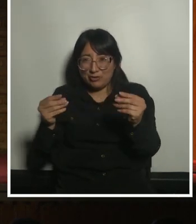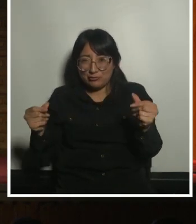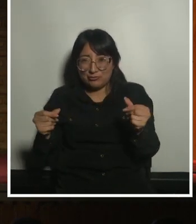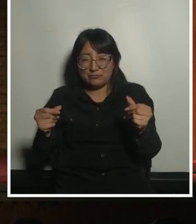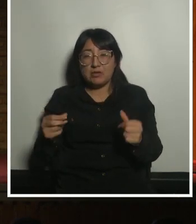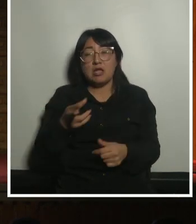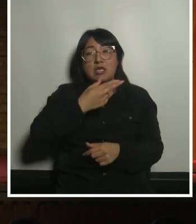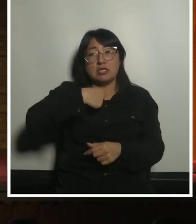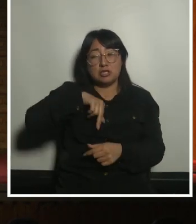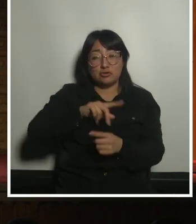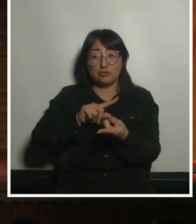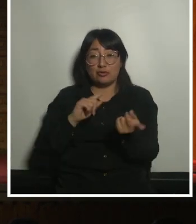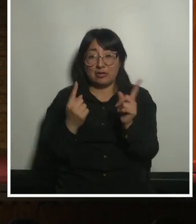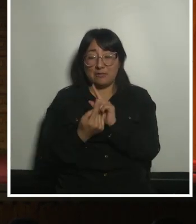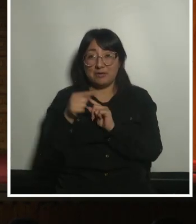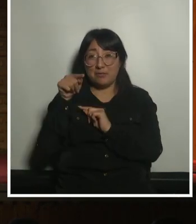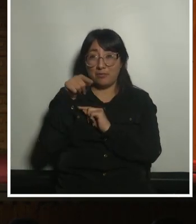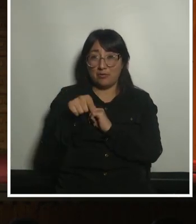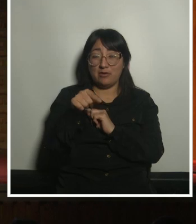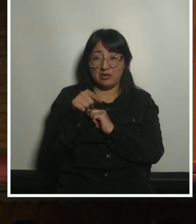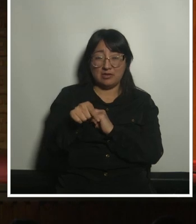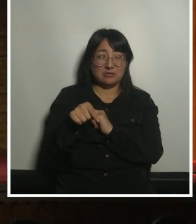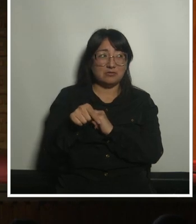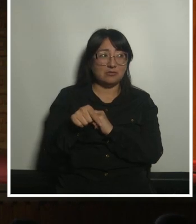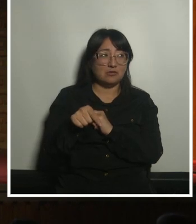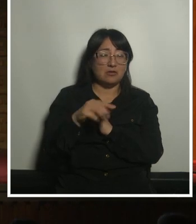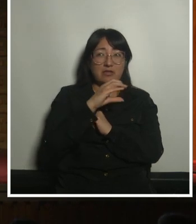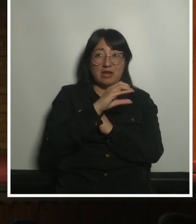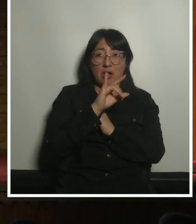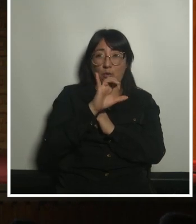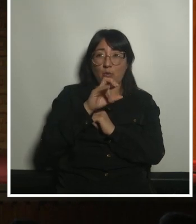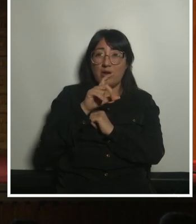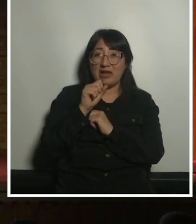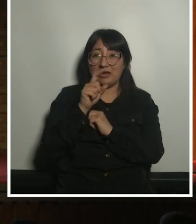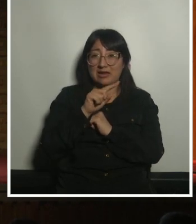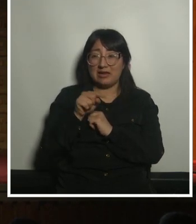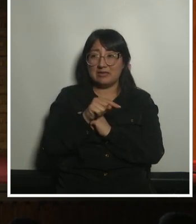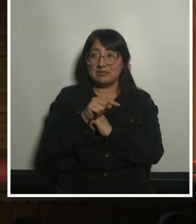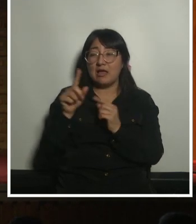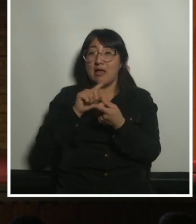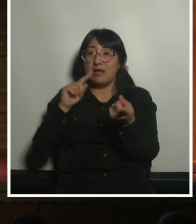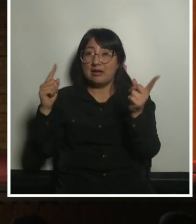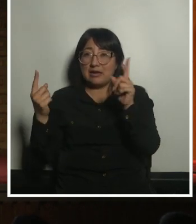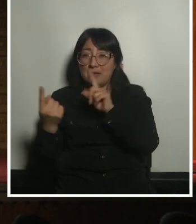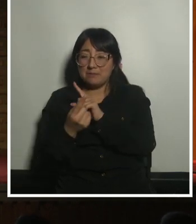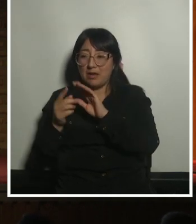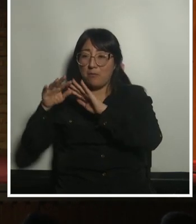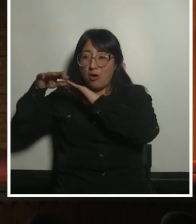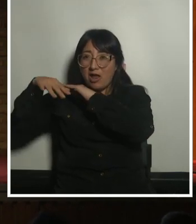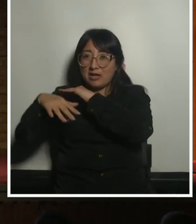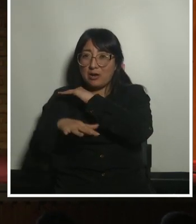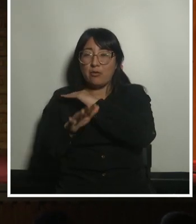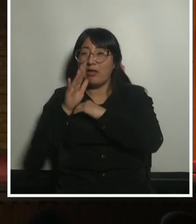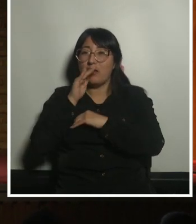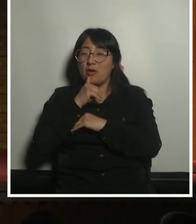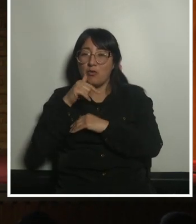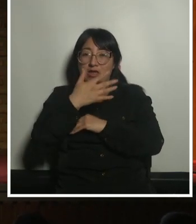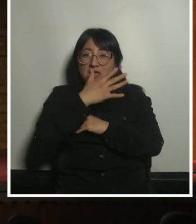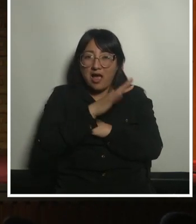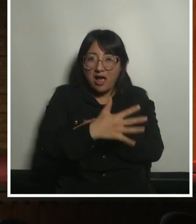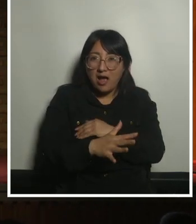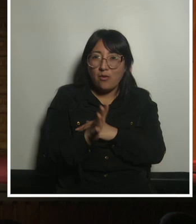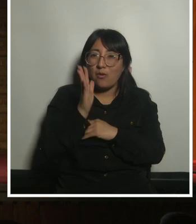nosotros alteramos el transporte sedimentario de las cuencas, alteramos el caudal ecológico, no le llega entonces agua,